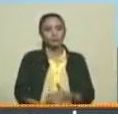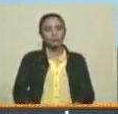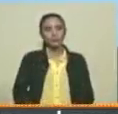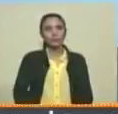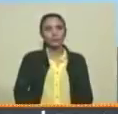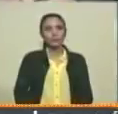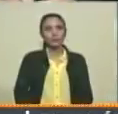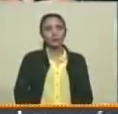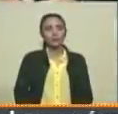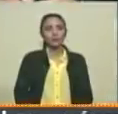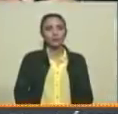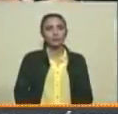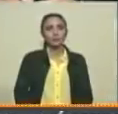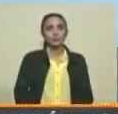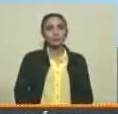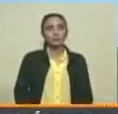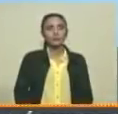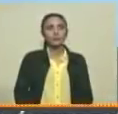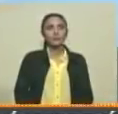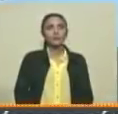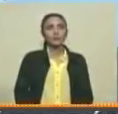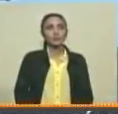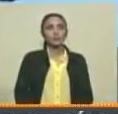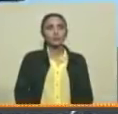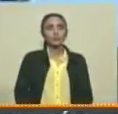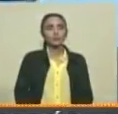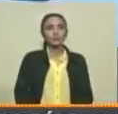protector, tiende la mano al que necesita.